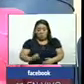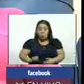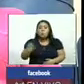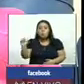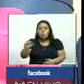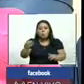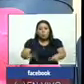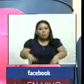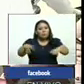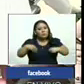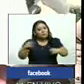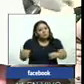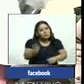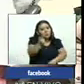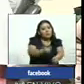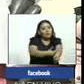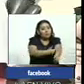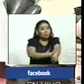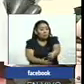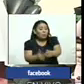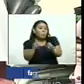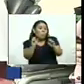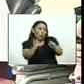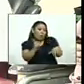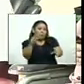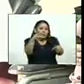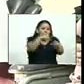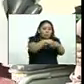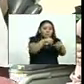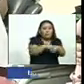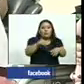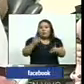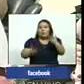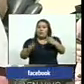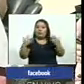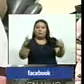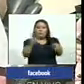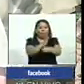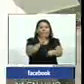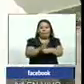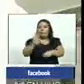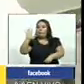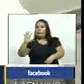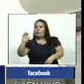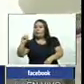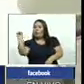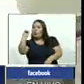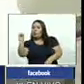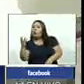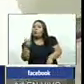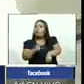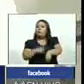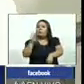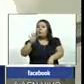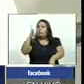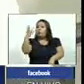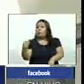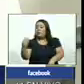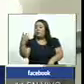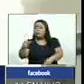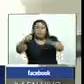atienden el llamado para la donación, las reservas podrían llegar al 50% en aproximadamente 4 días.